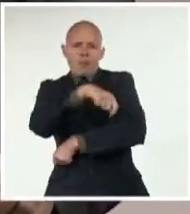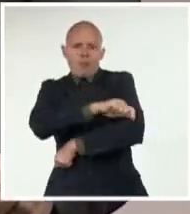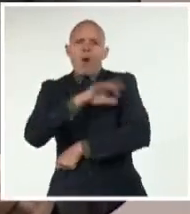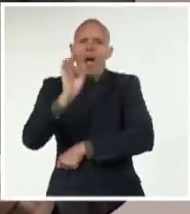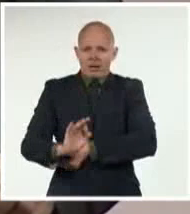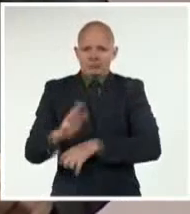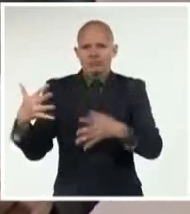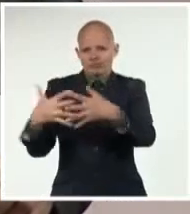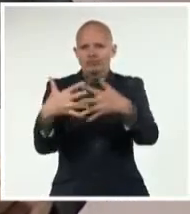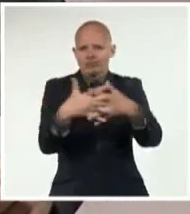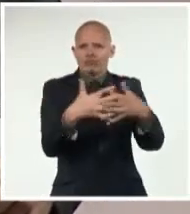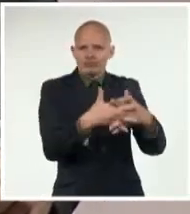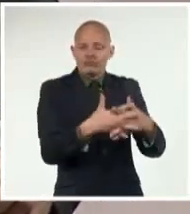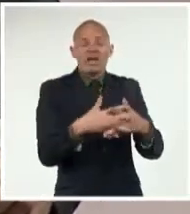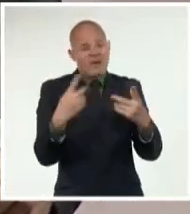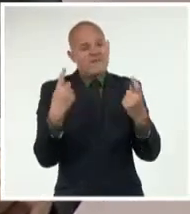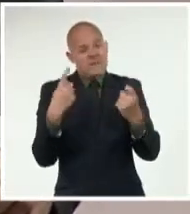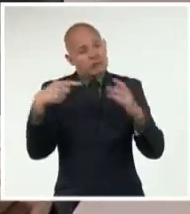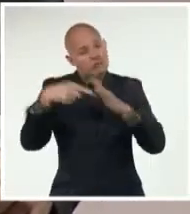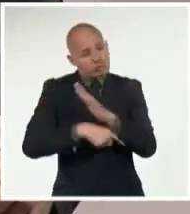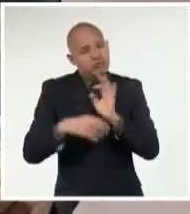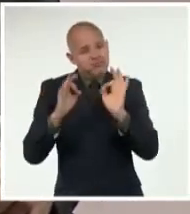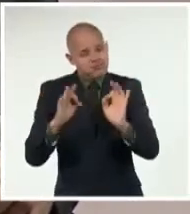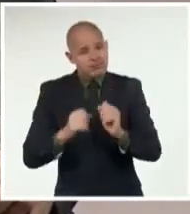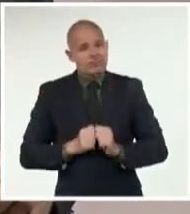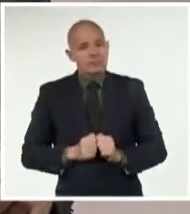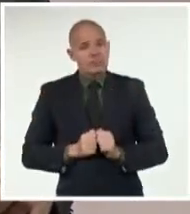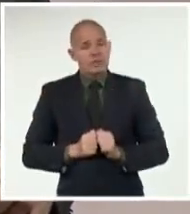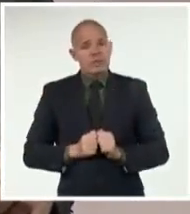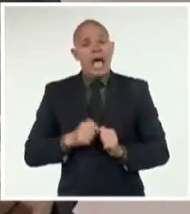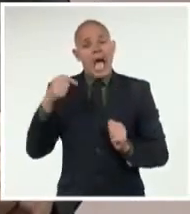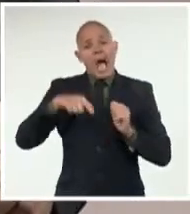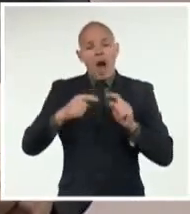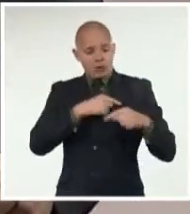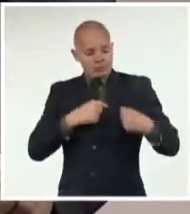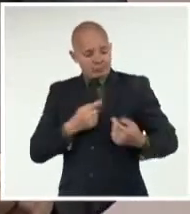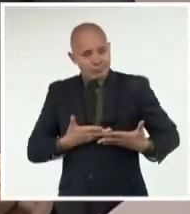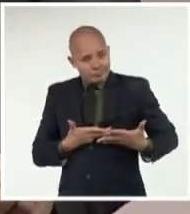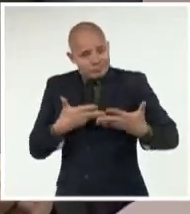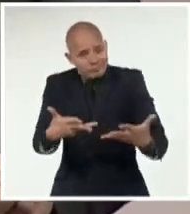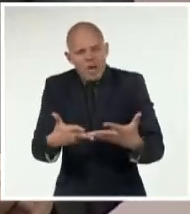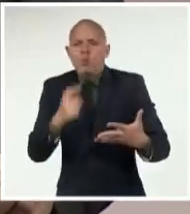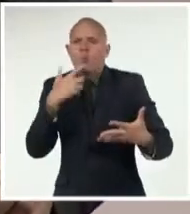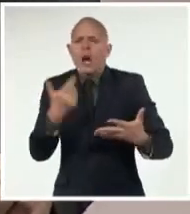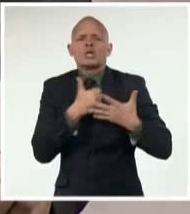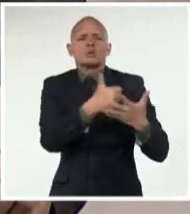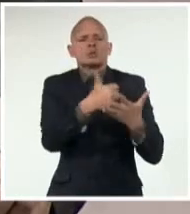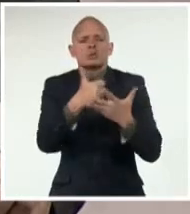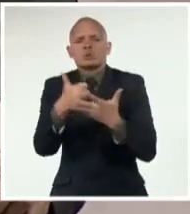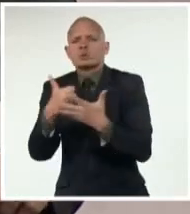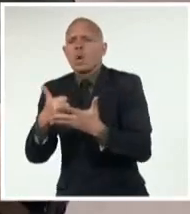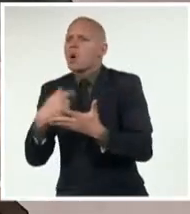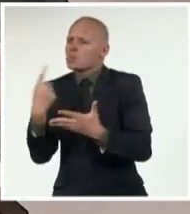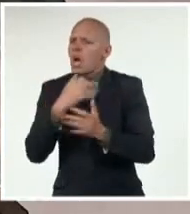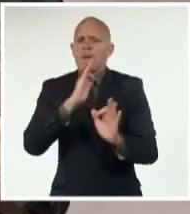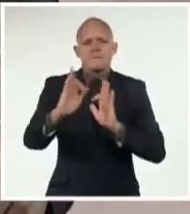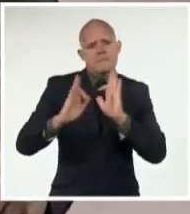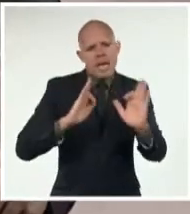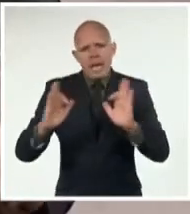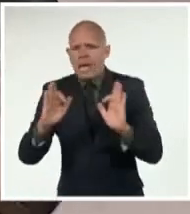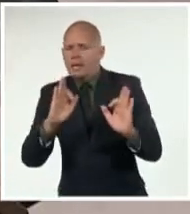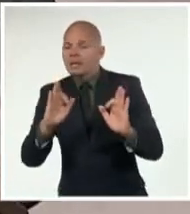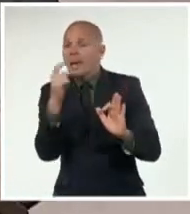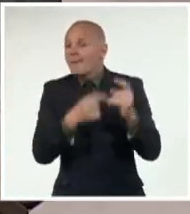profundizar, la solidaridad desde una práctica auténtica, respetuosa y complementaria, y la